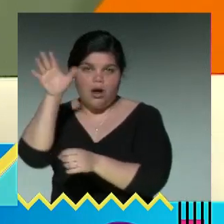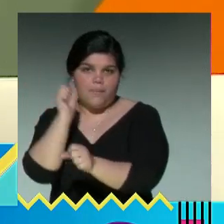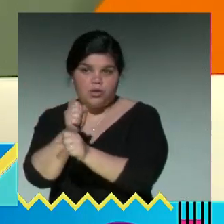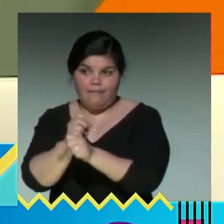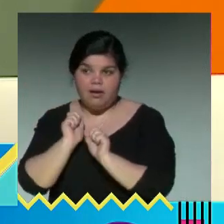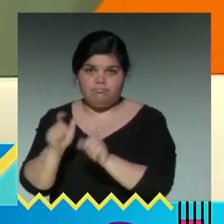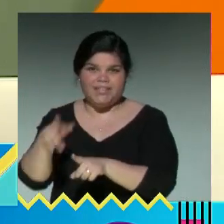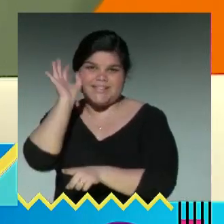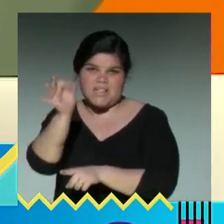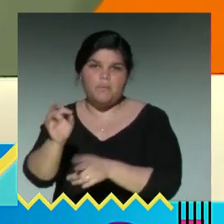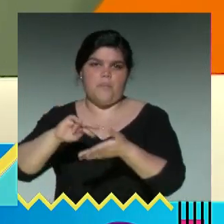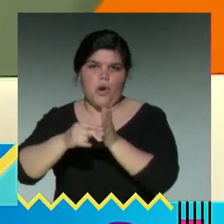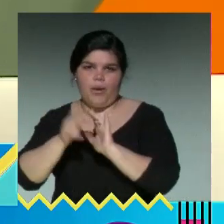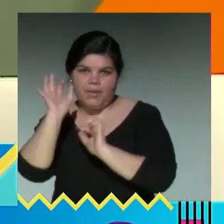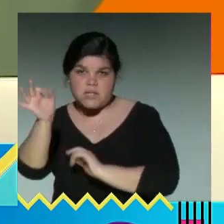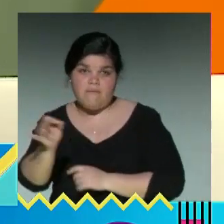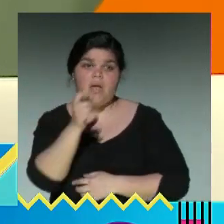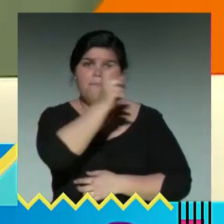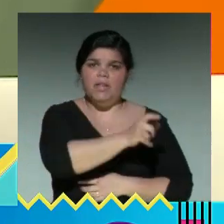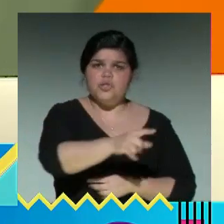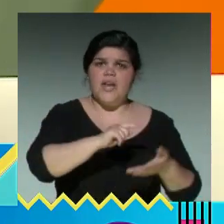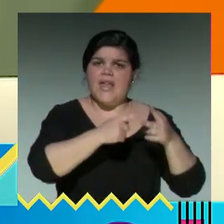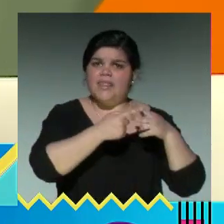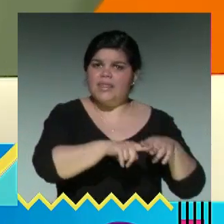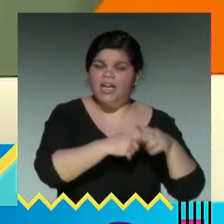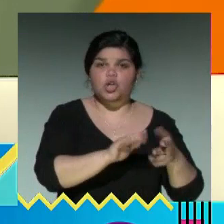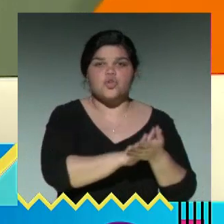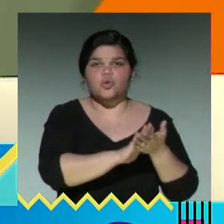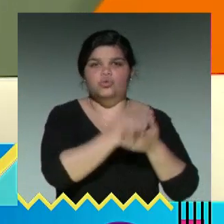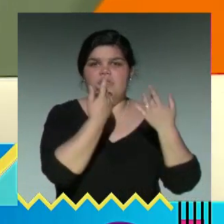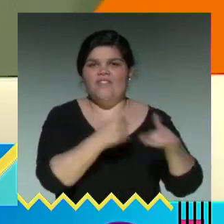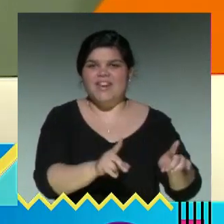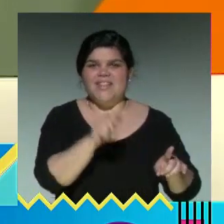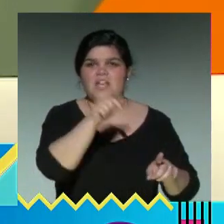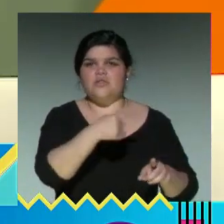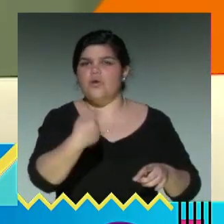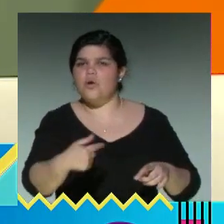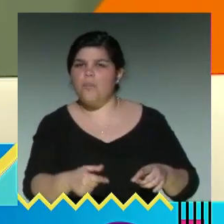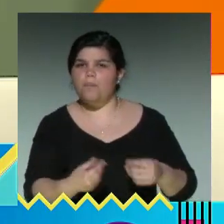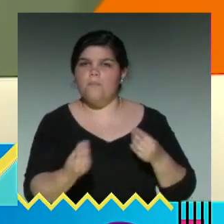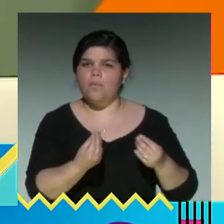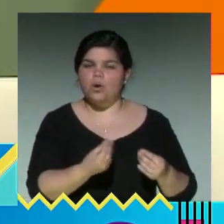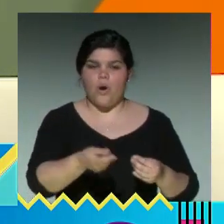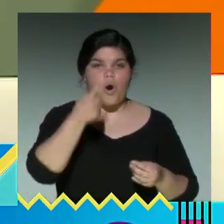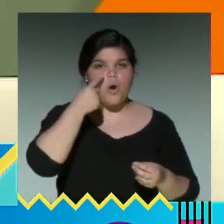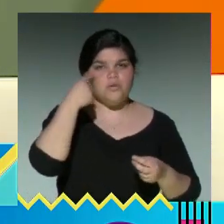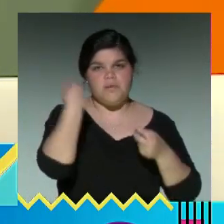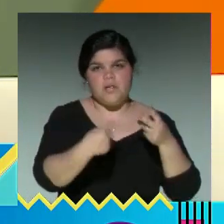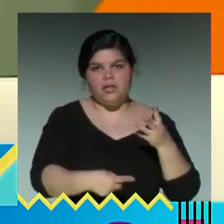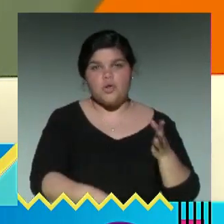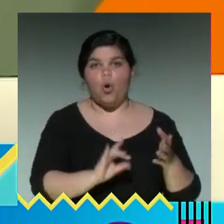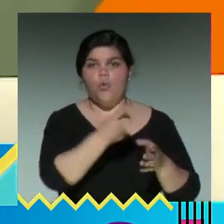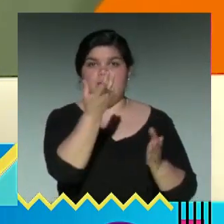técnico justamente lo que hace es arrimar otras soluciones que vienen de un conocimiento tal vez más formal de la universidad,